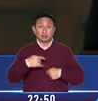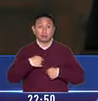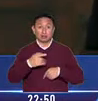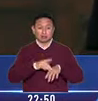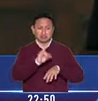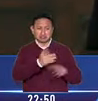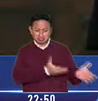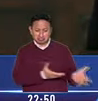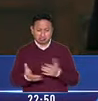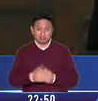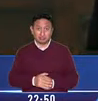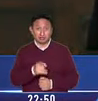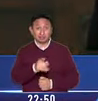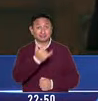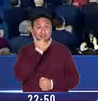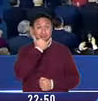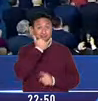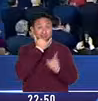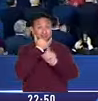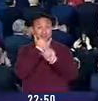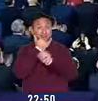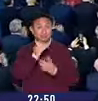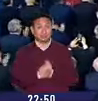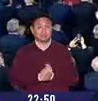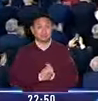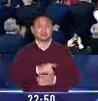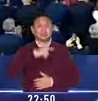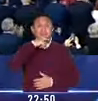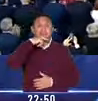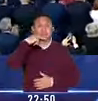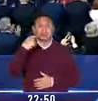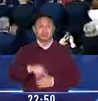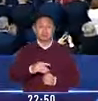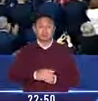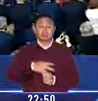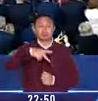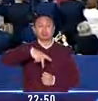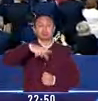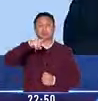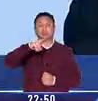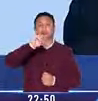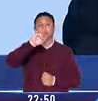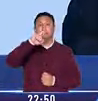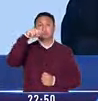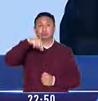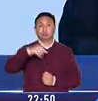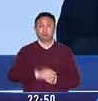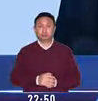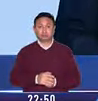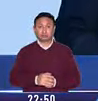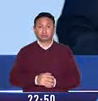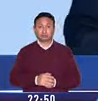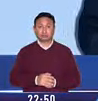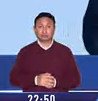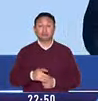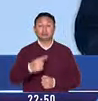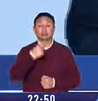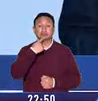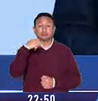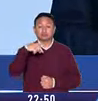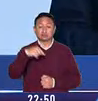que entraran y él estaba muy equivocado. Desde Rusia, Vladimir Putin en su discurso sobre el Estado-Nación anunció